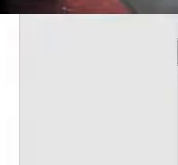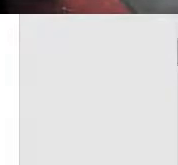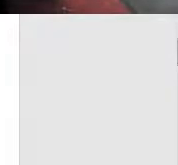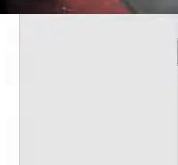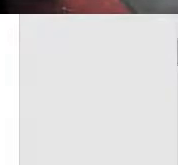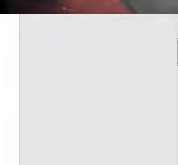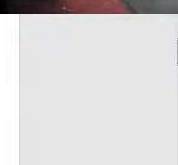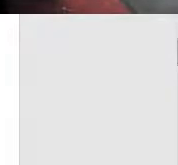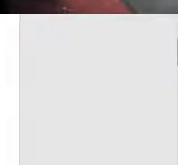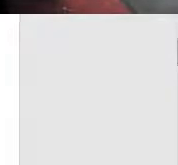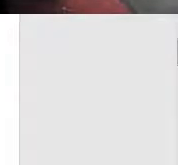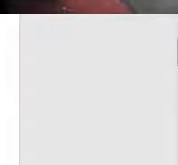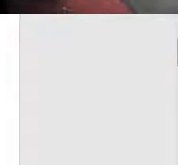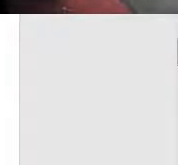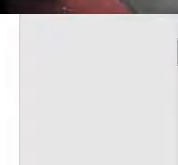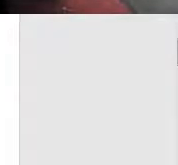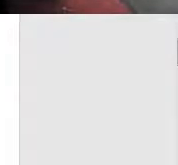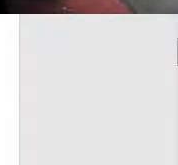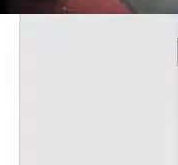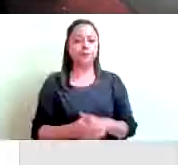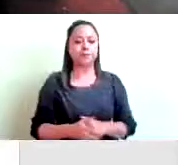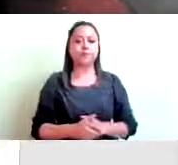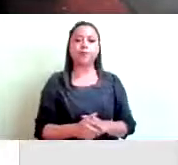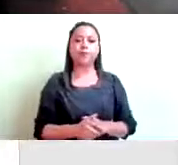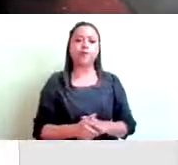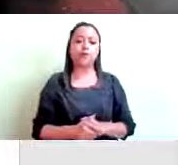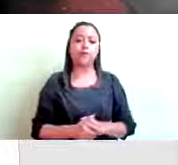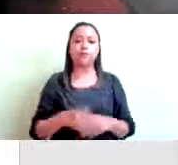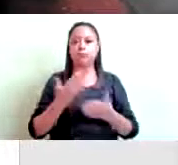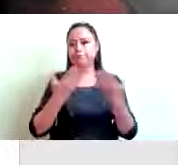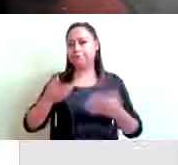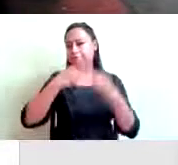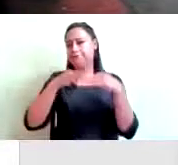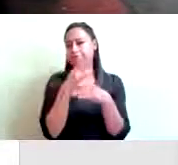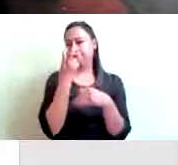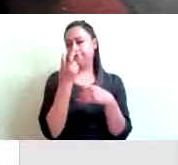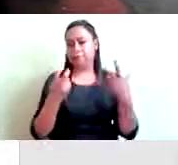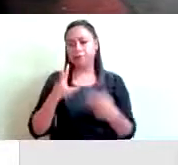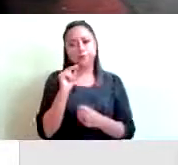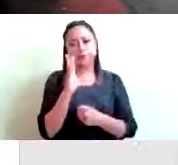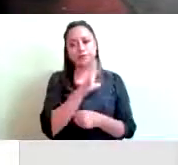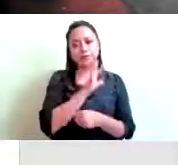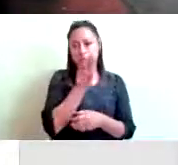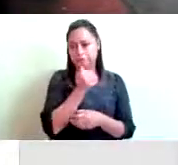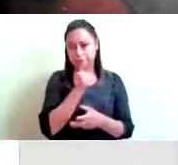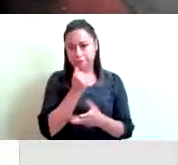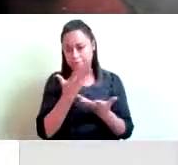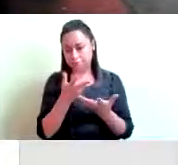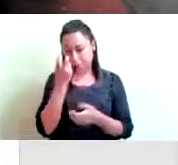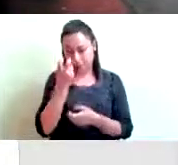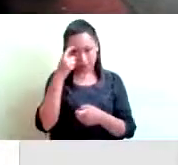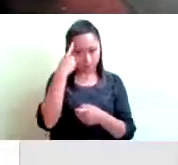supuesto, no podemos pasar esto por alto, que nos permita llegar a este